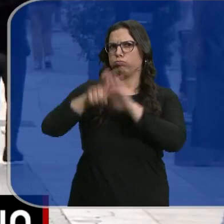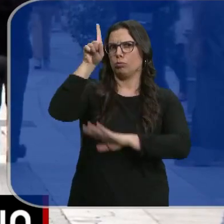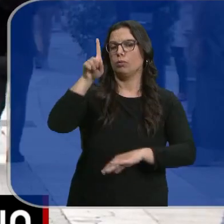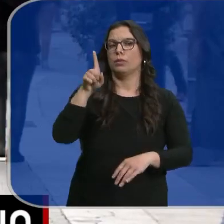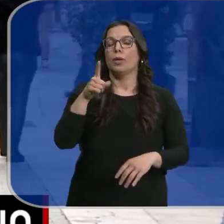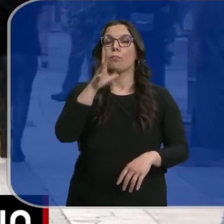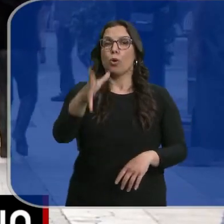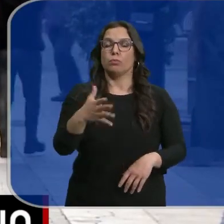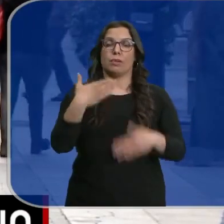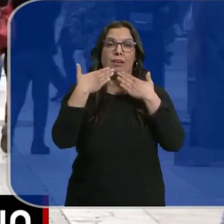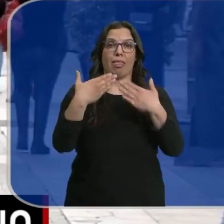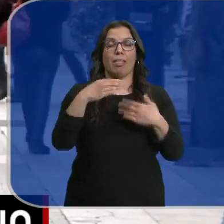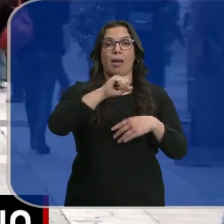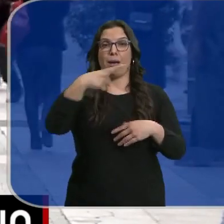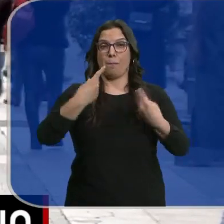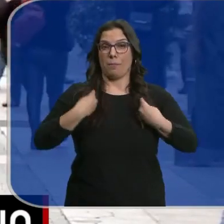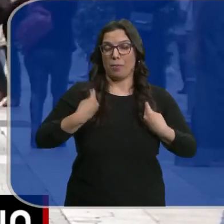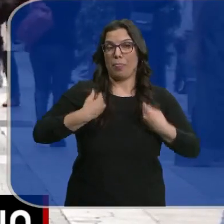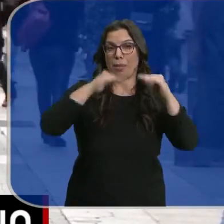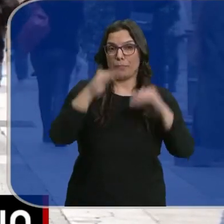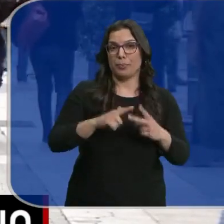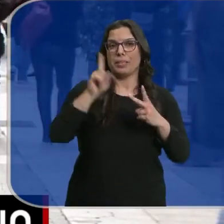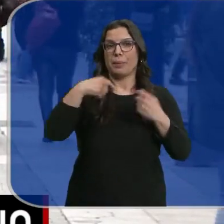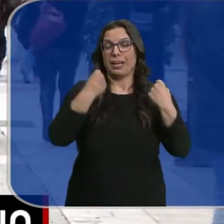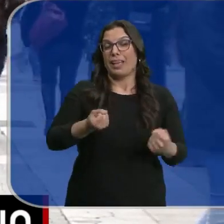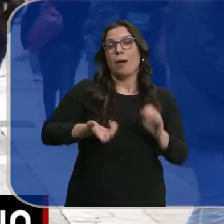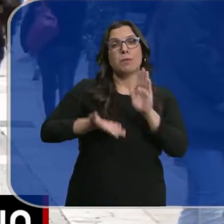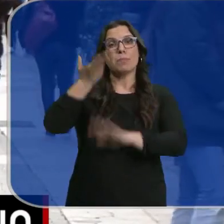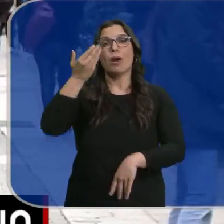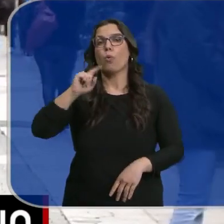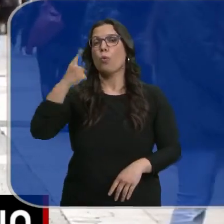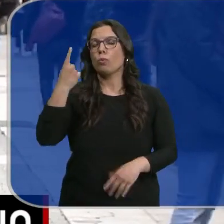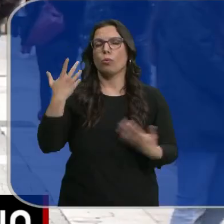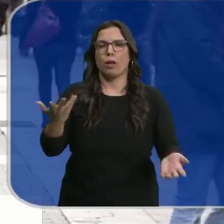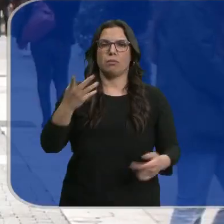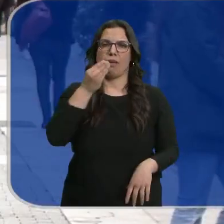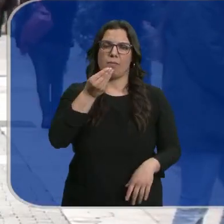bajada del precio de la vivienda y la energía. Lo que sigue disparado es el precio de los alimentos.